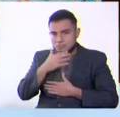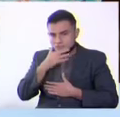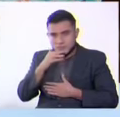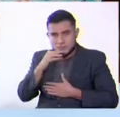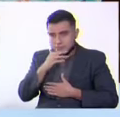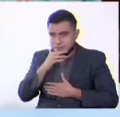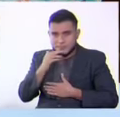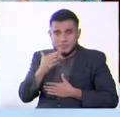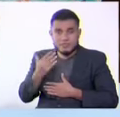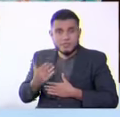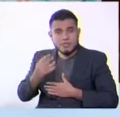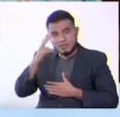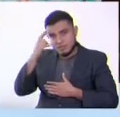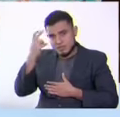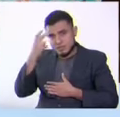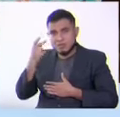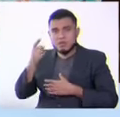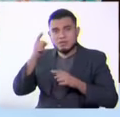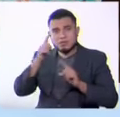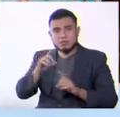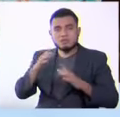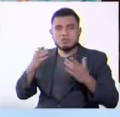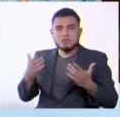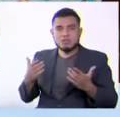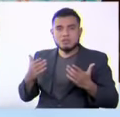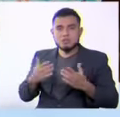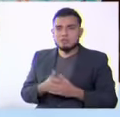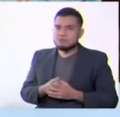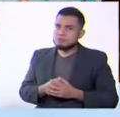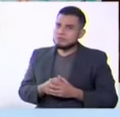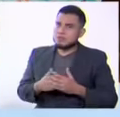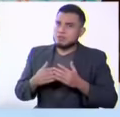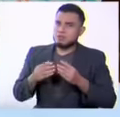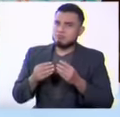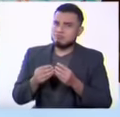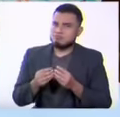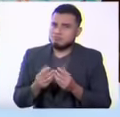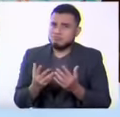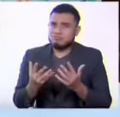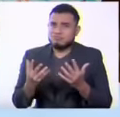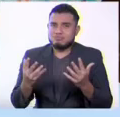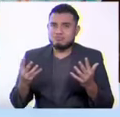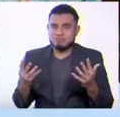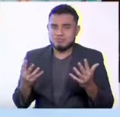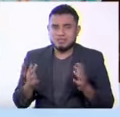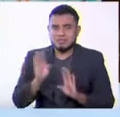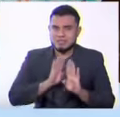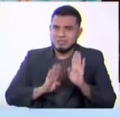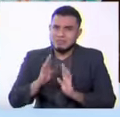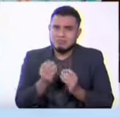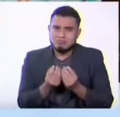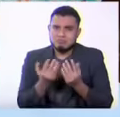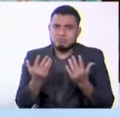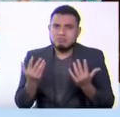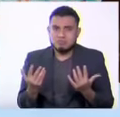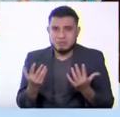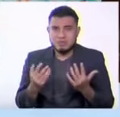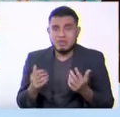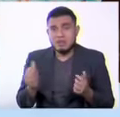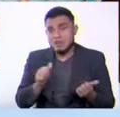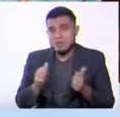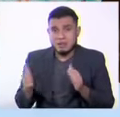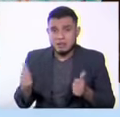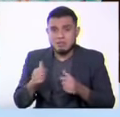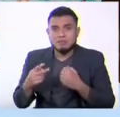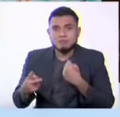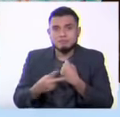Esto quiere decir entonces que la variabilidad y la biodiversidad depende de la acumulación de información